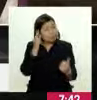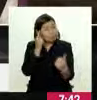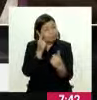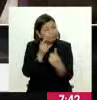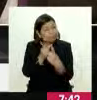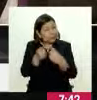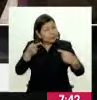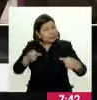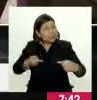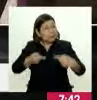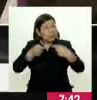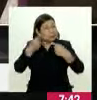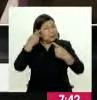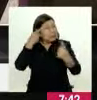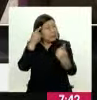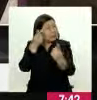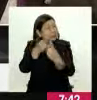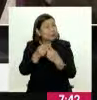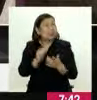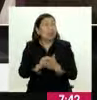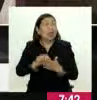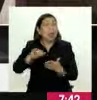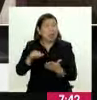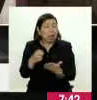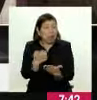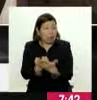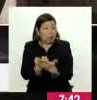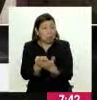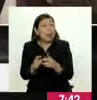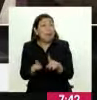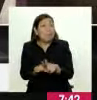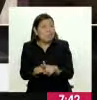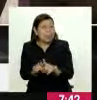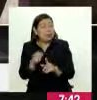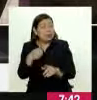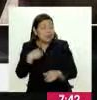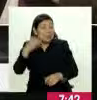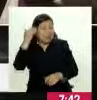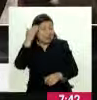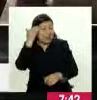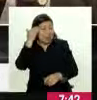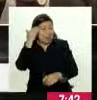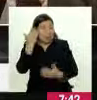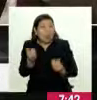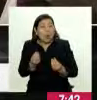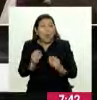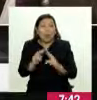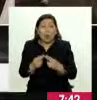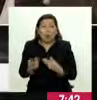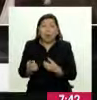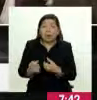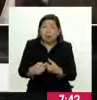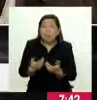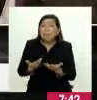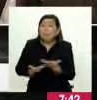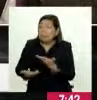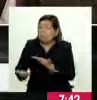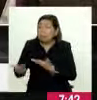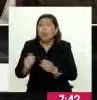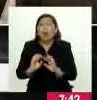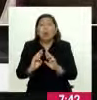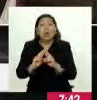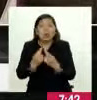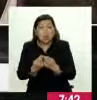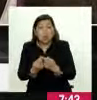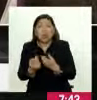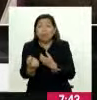en lo que son los lineamientos de la reforma desde el Ejecutivo, pero también muy consciente, y por eso estamos convocando a los actores, vamos a pedir también